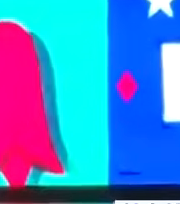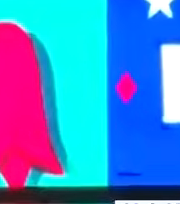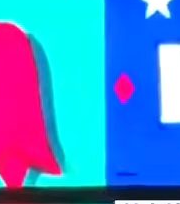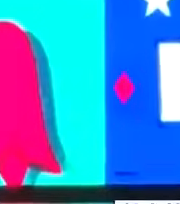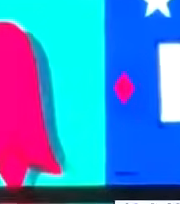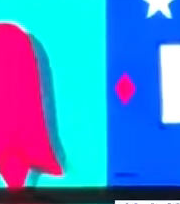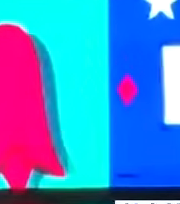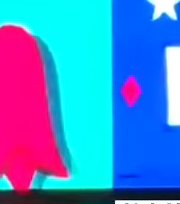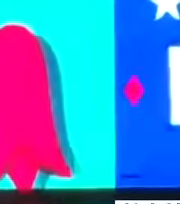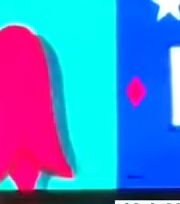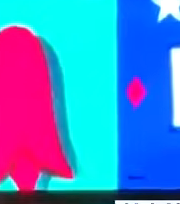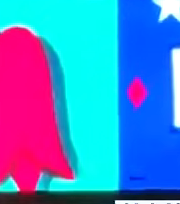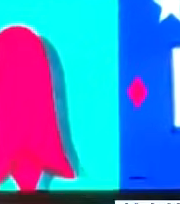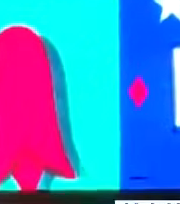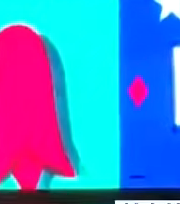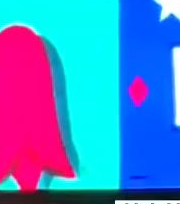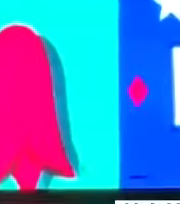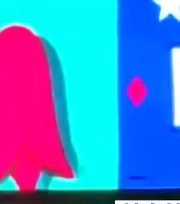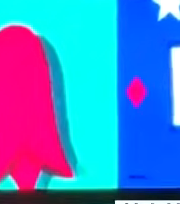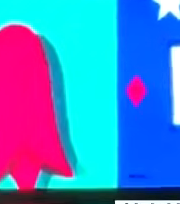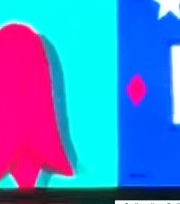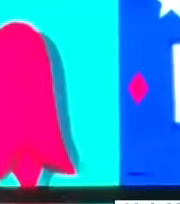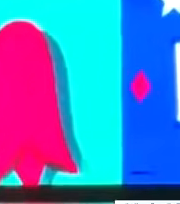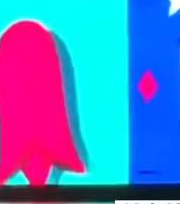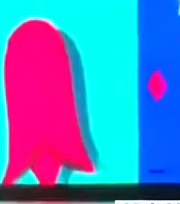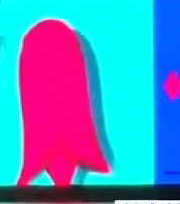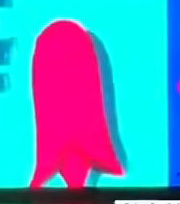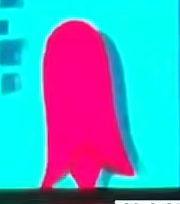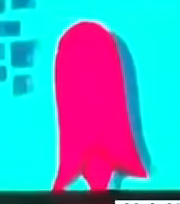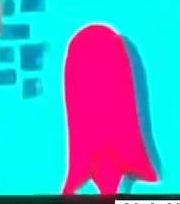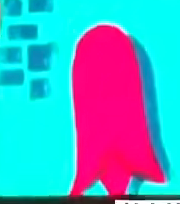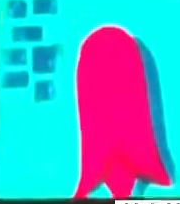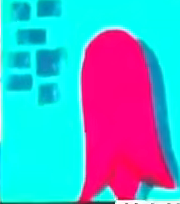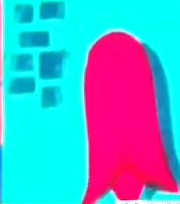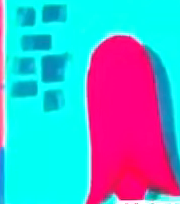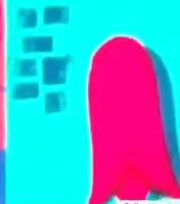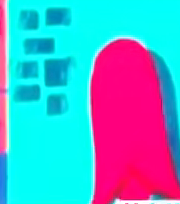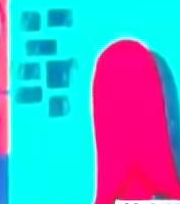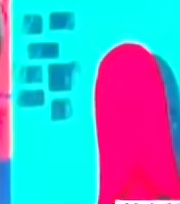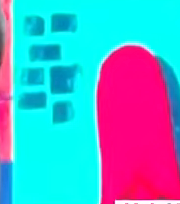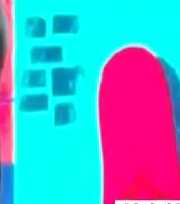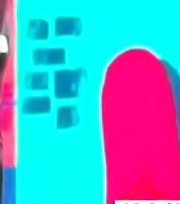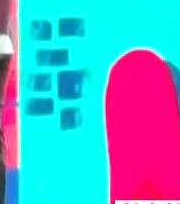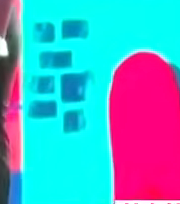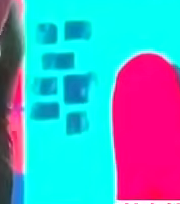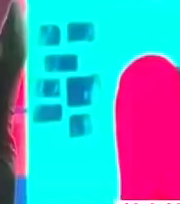ahí, ya estábamos chequeando, esperando nomás que él lo dijera. Y